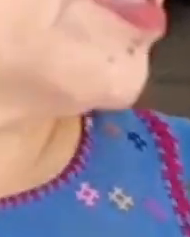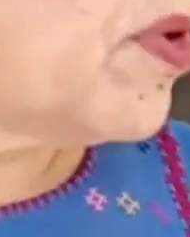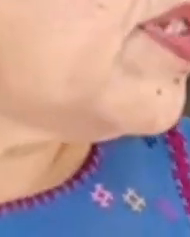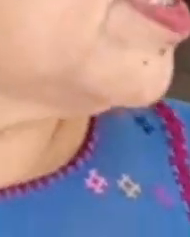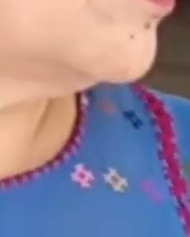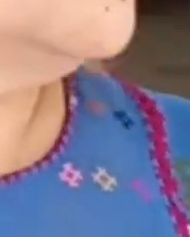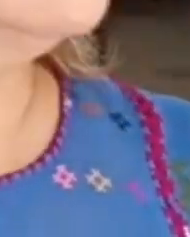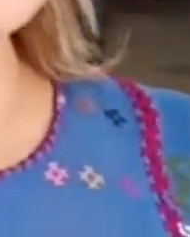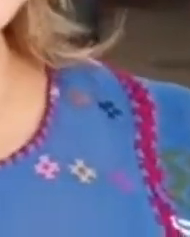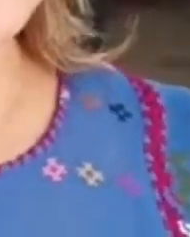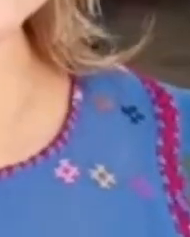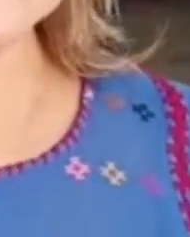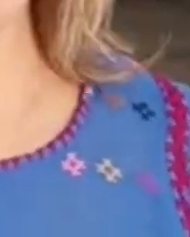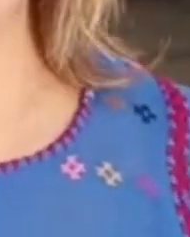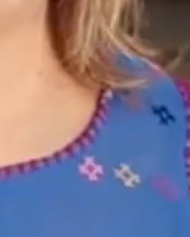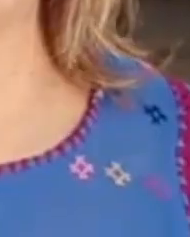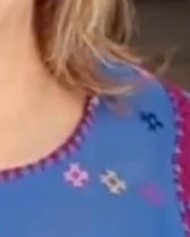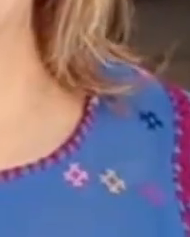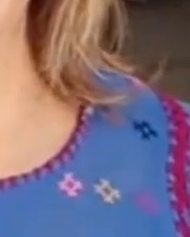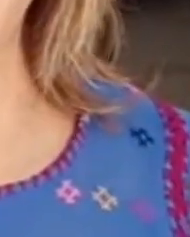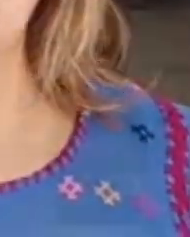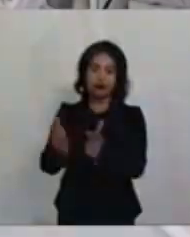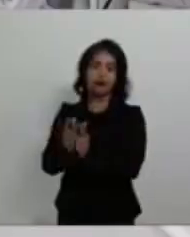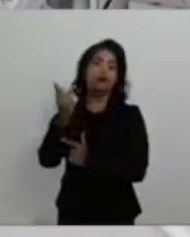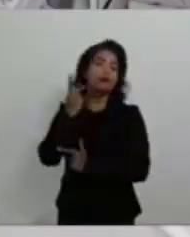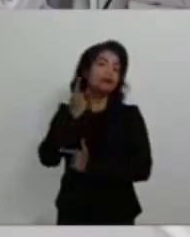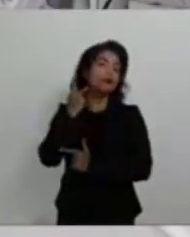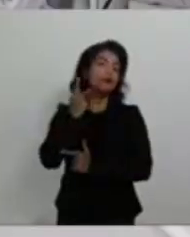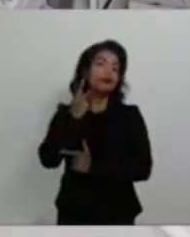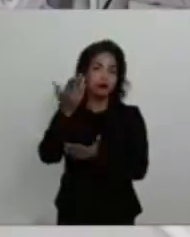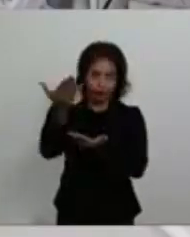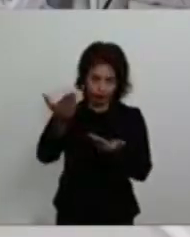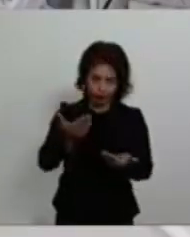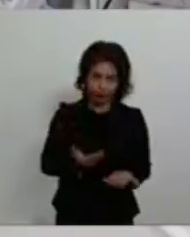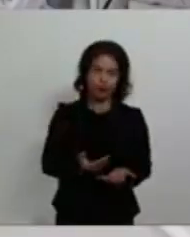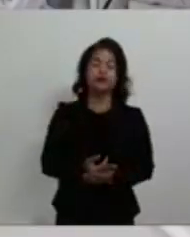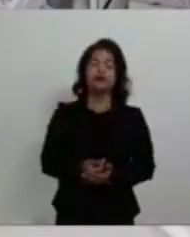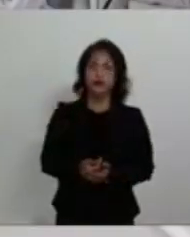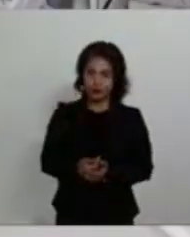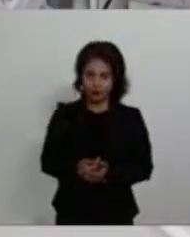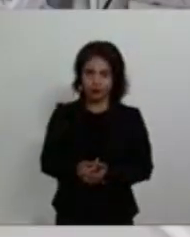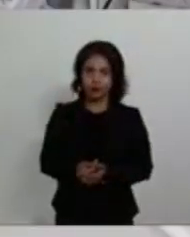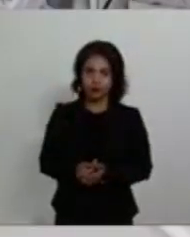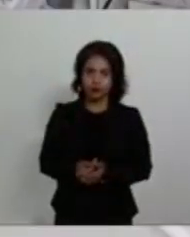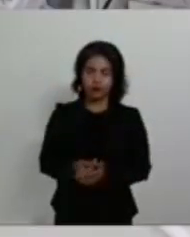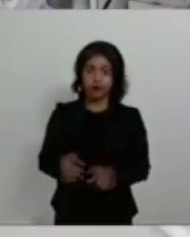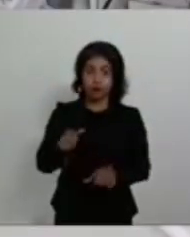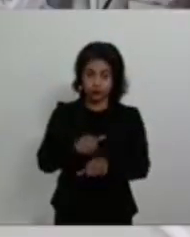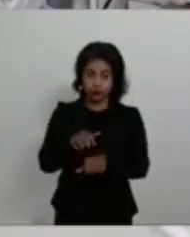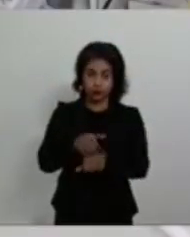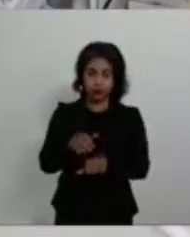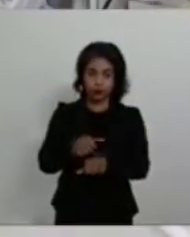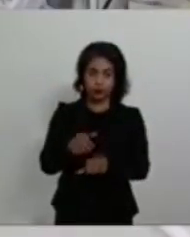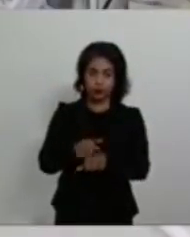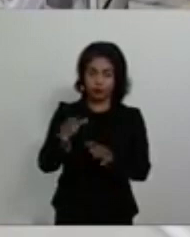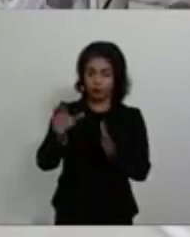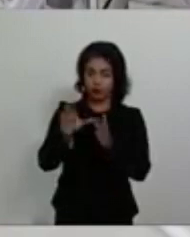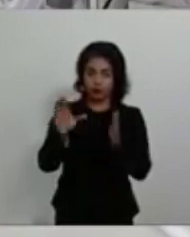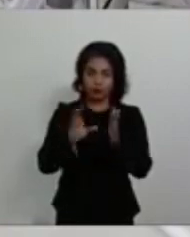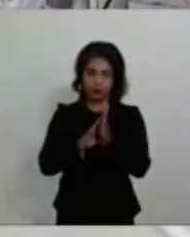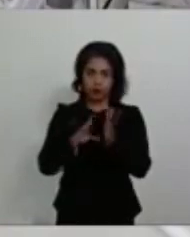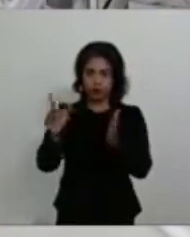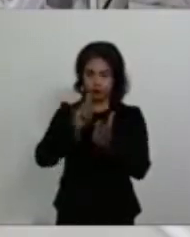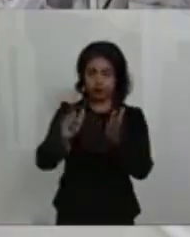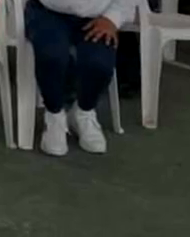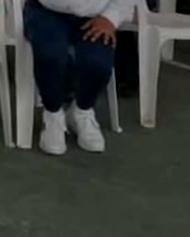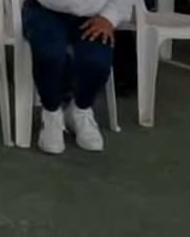Gama, dio a conocer que el área de quejas y denuncias de este organismo tiene registradas 8 denuncias por violencia de